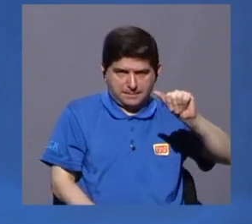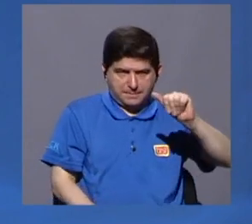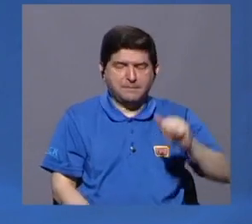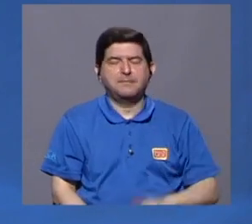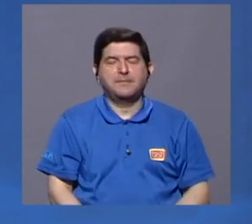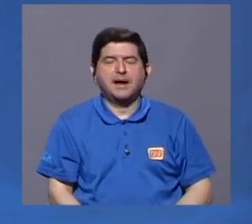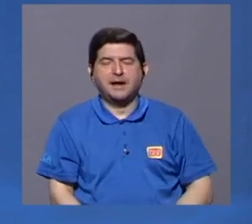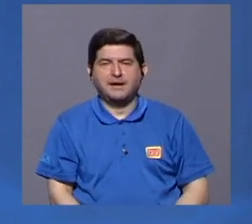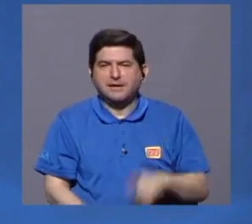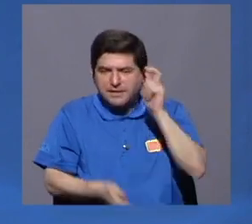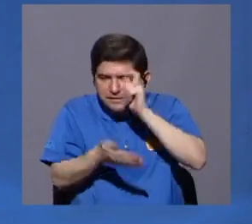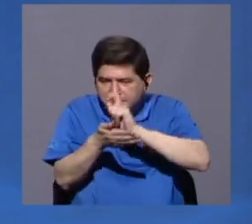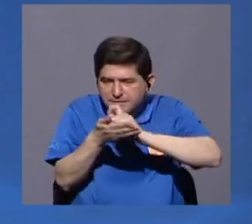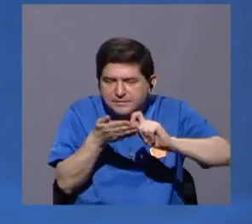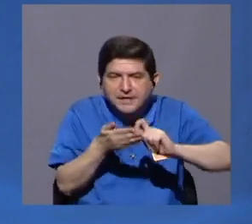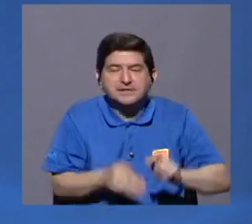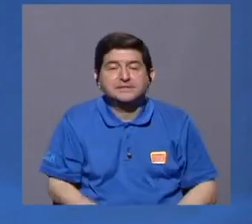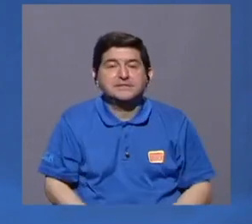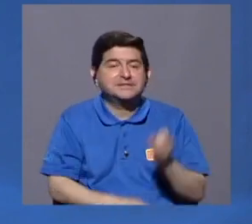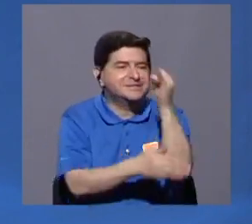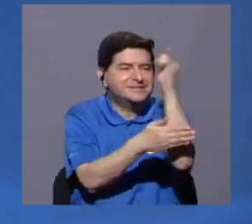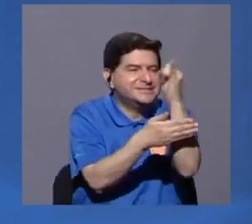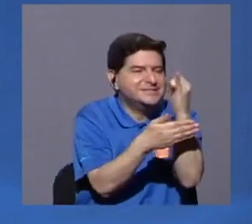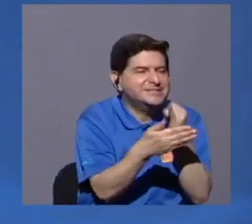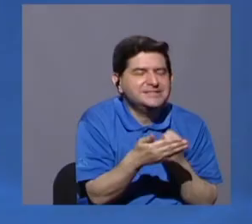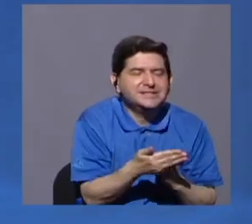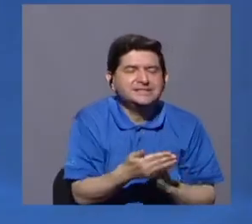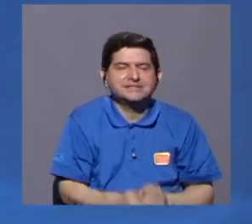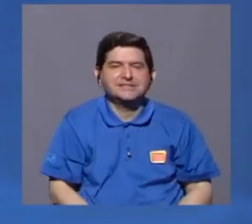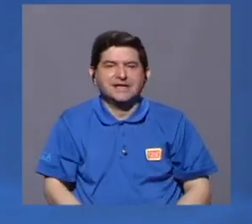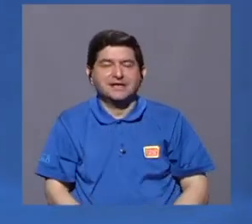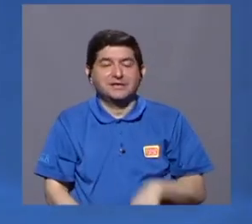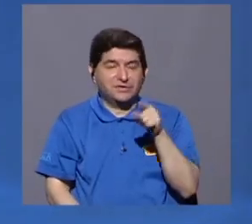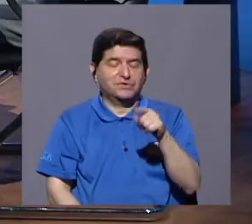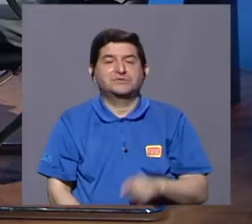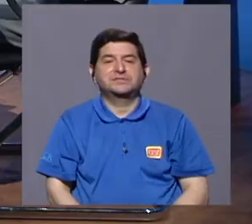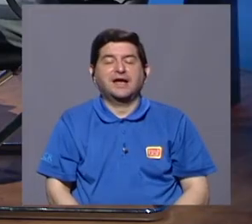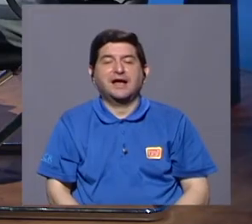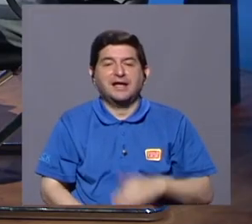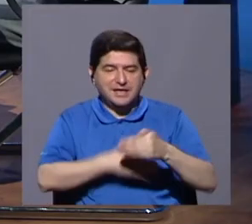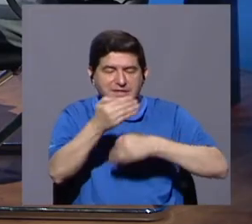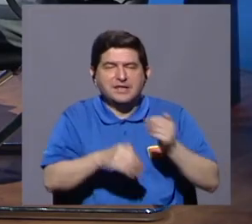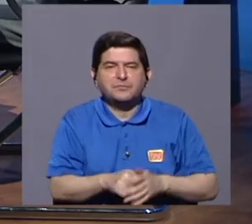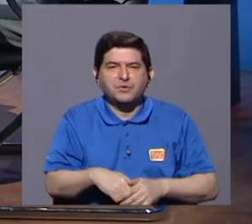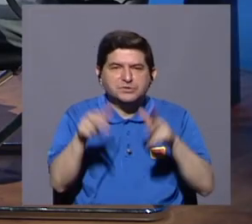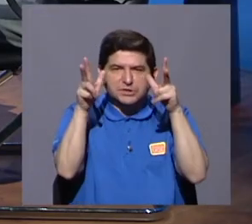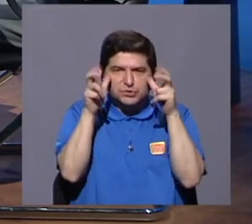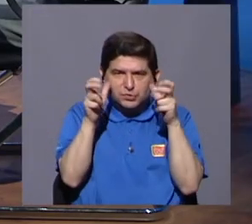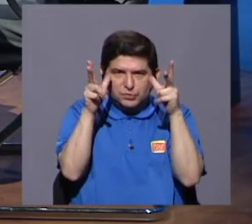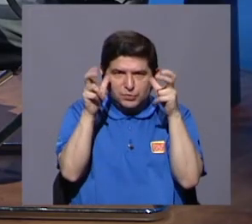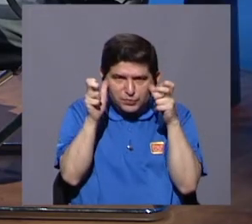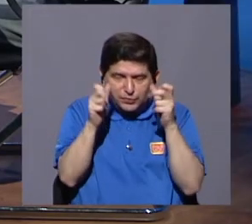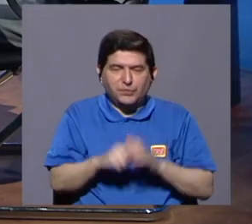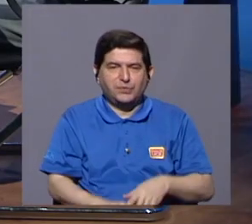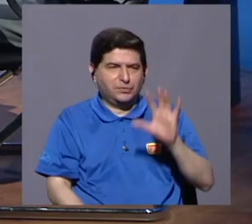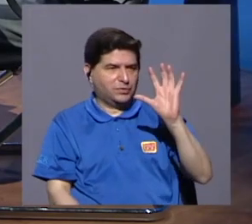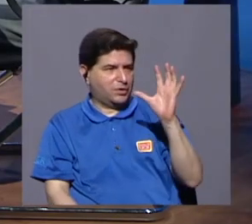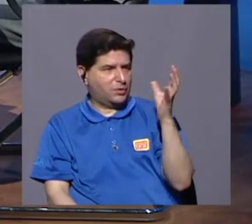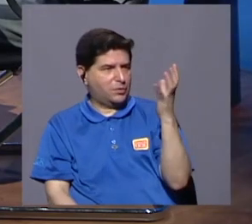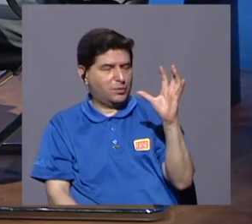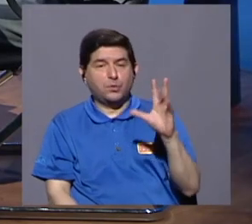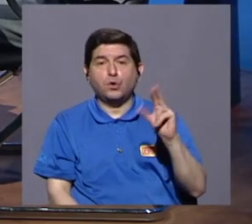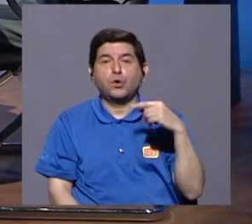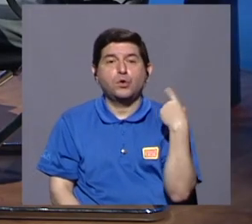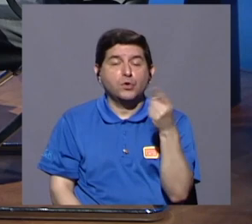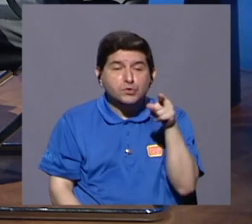tesis de maestría es precisamente en el diseño de los receptores de este radiotelescopio entonces no solamente estamos